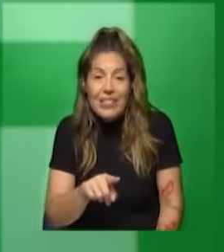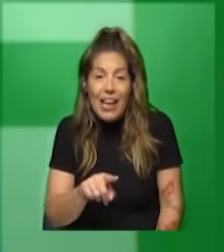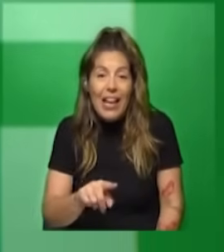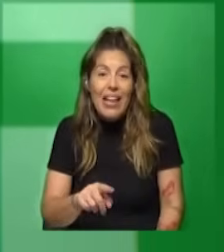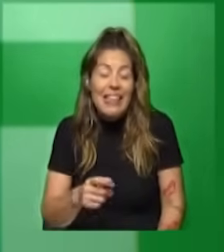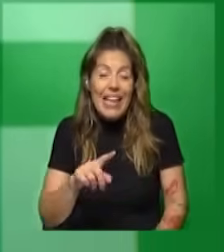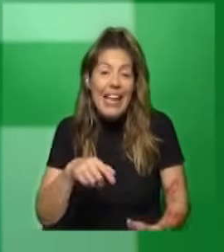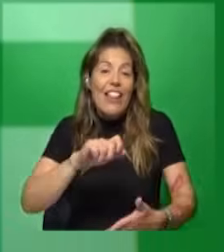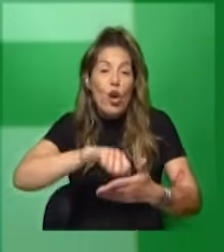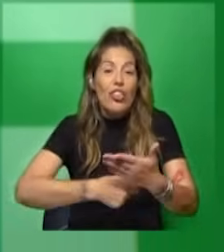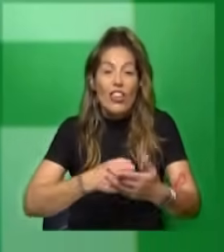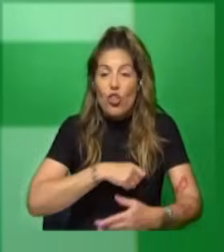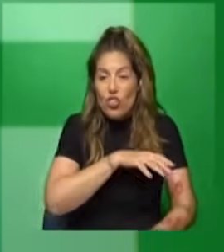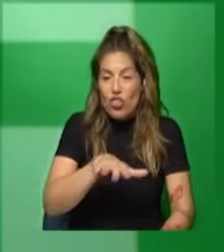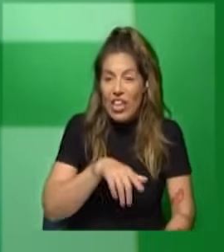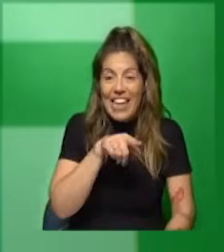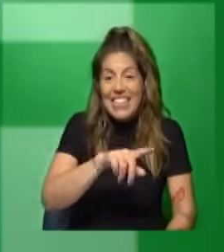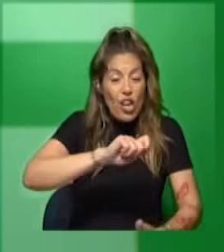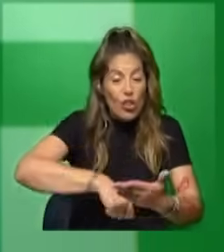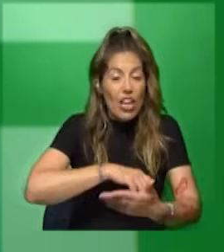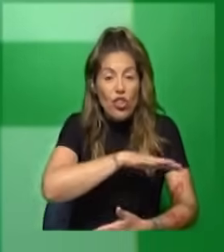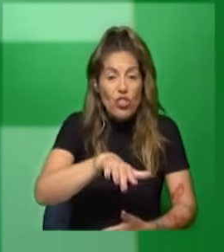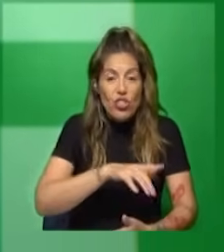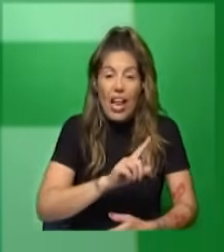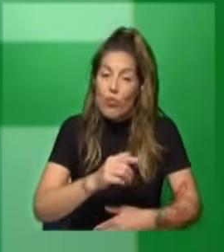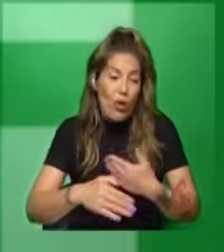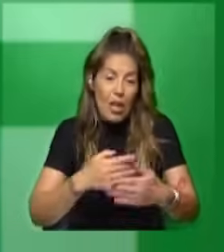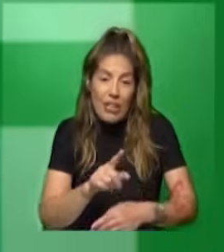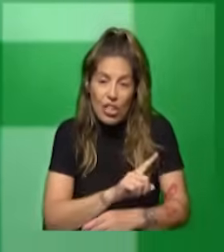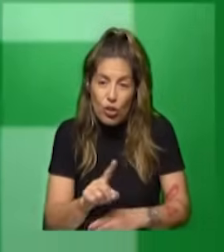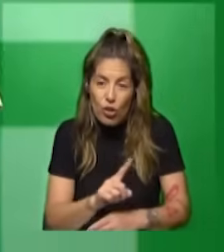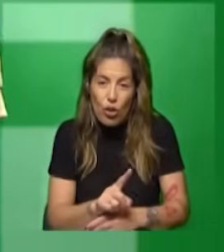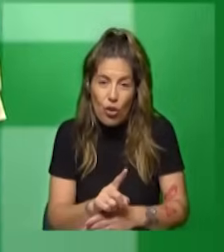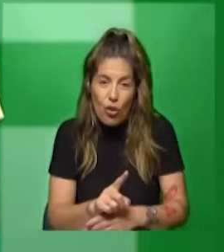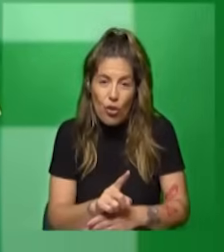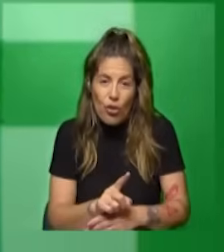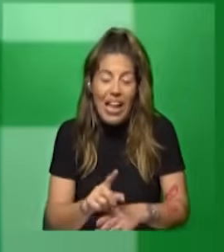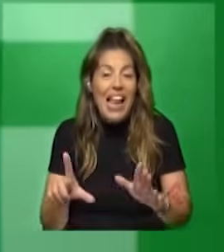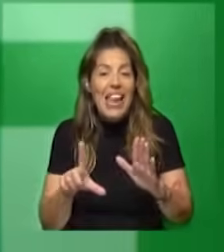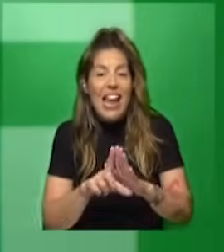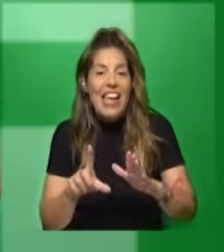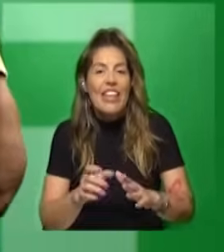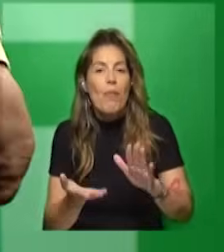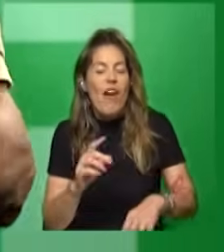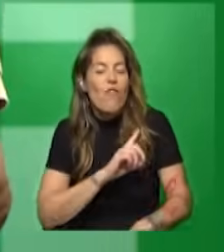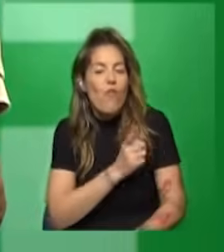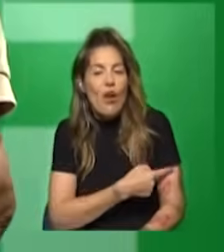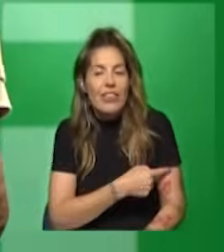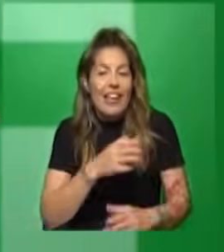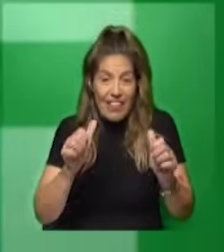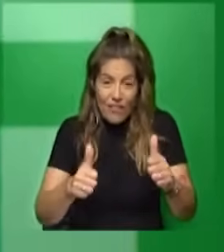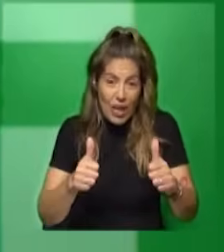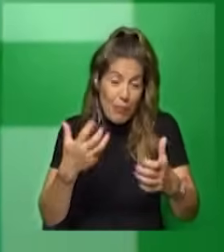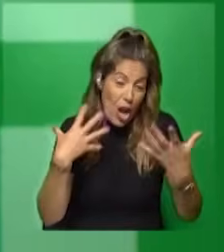contrato social. Ese contrato social no está marchando. La ley de la selva está bien para los